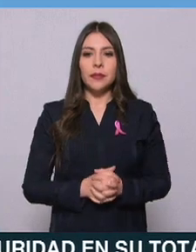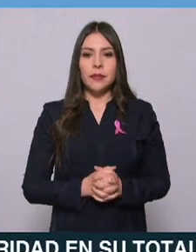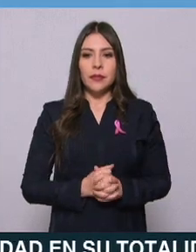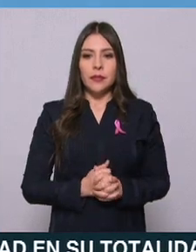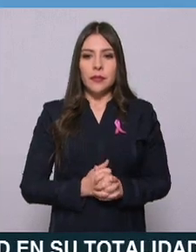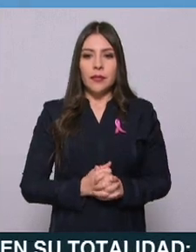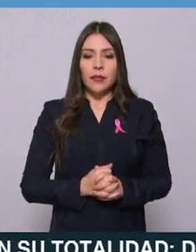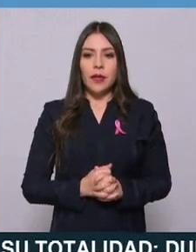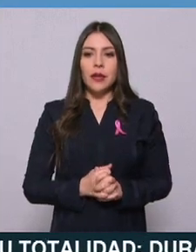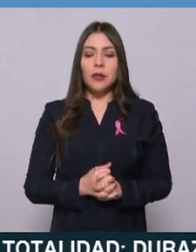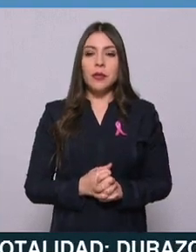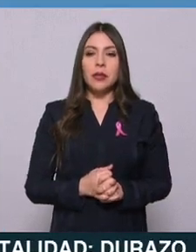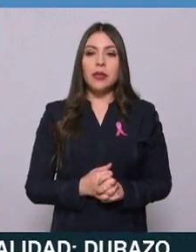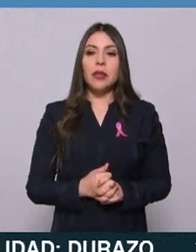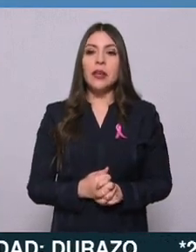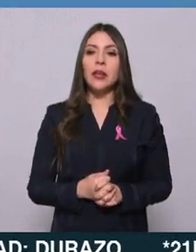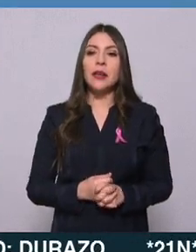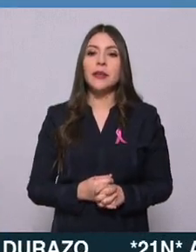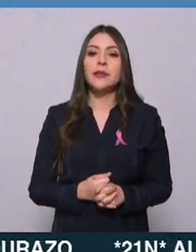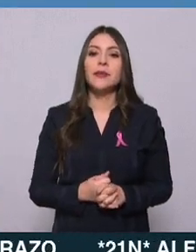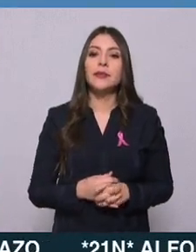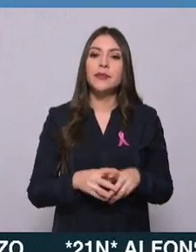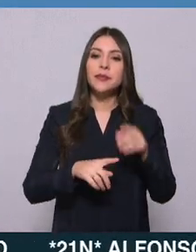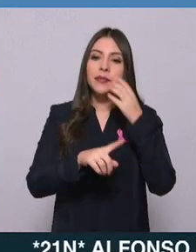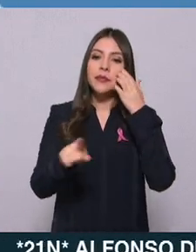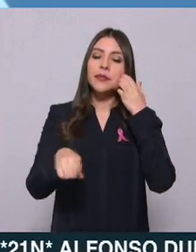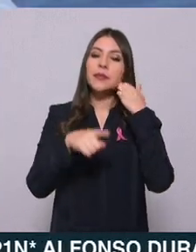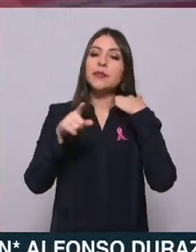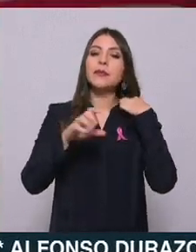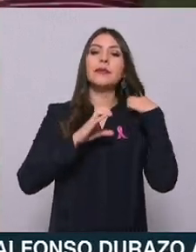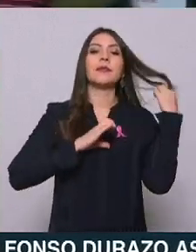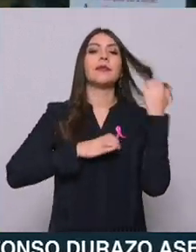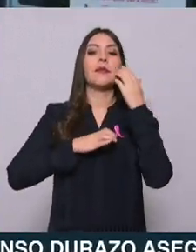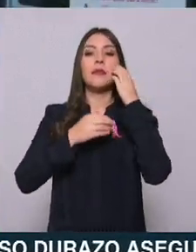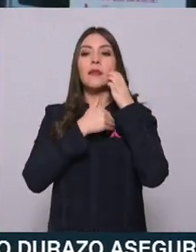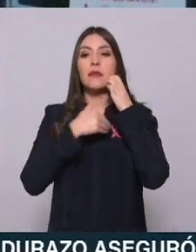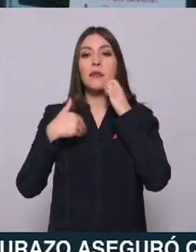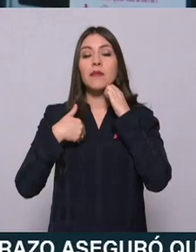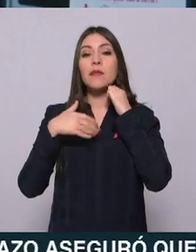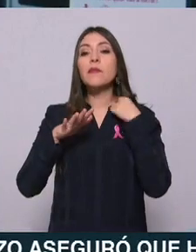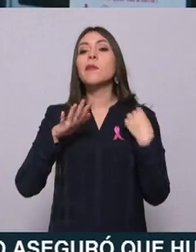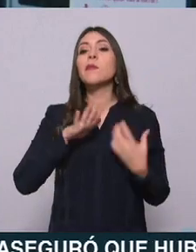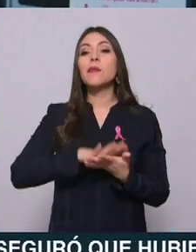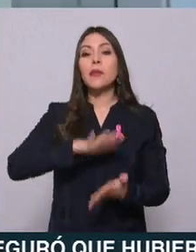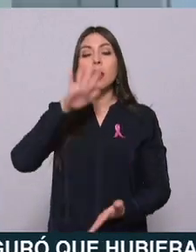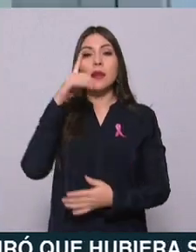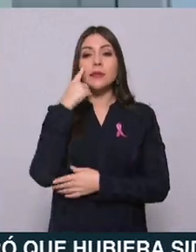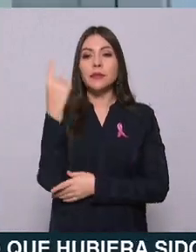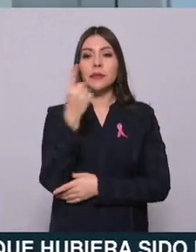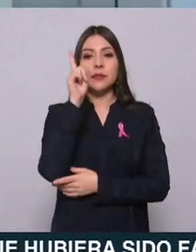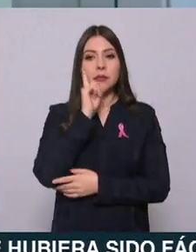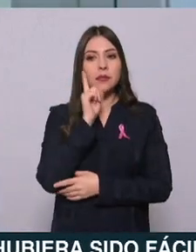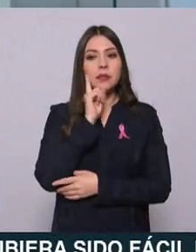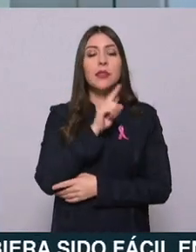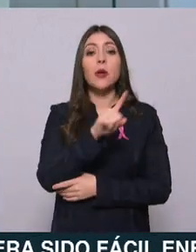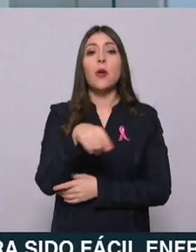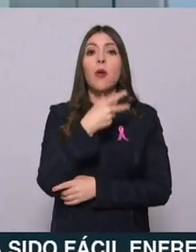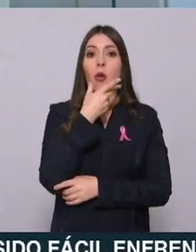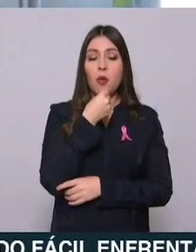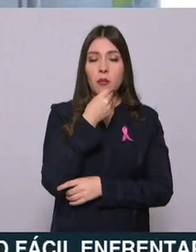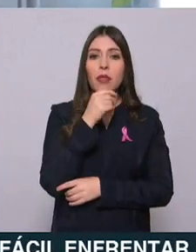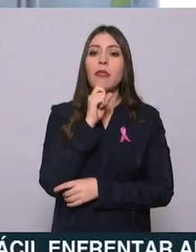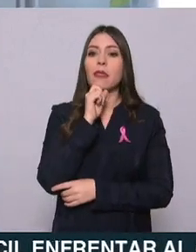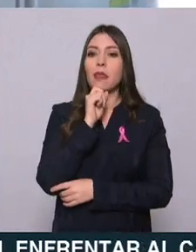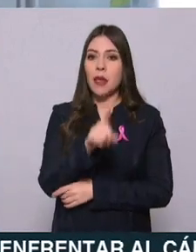A pesar de que el cáncer de mama se presenta con mayor frecuencia en las mujeres, también la padecen los hombres, y el pronóstico puede ser